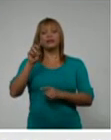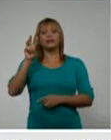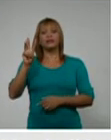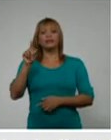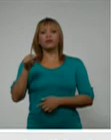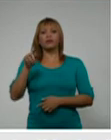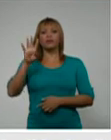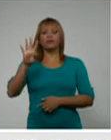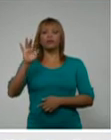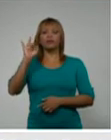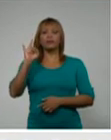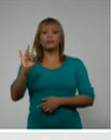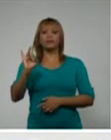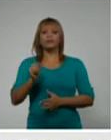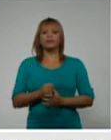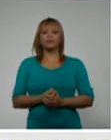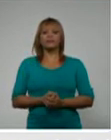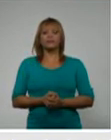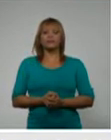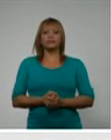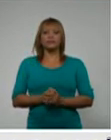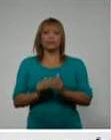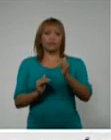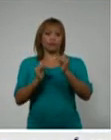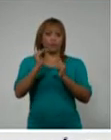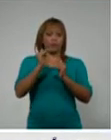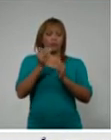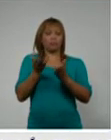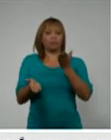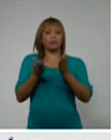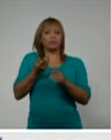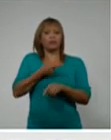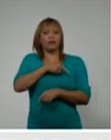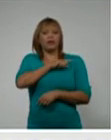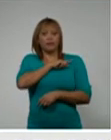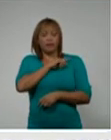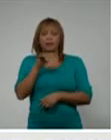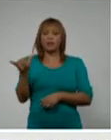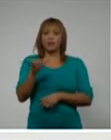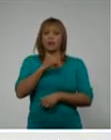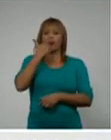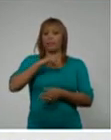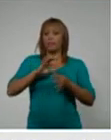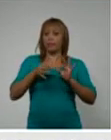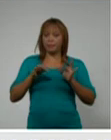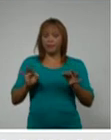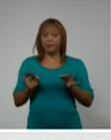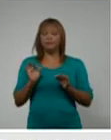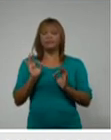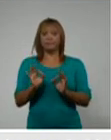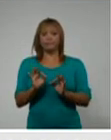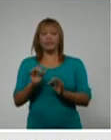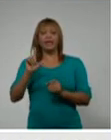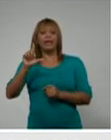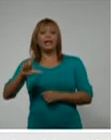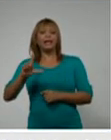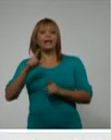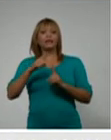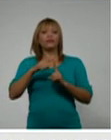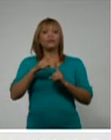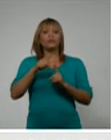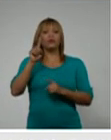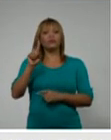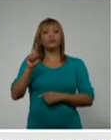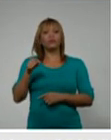3,47, superior a la del día de ayer, al igual que en Artemisa, Las Tunas con